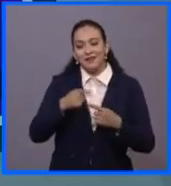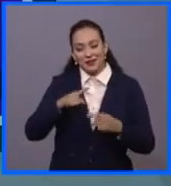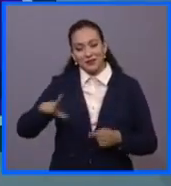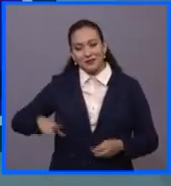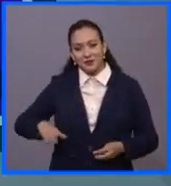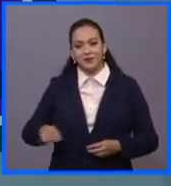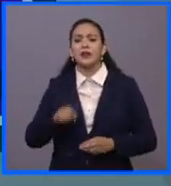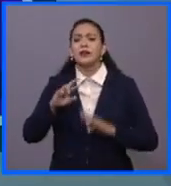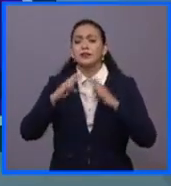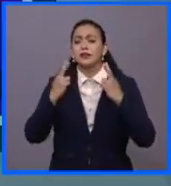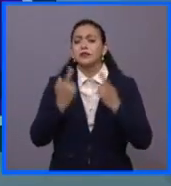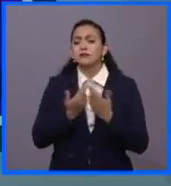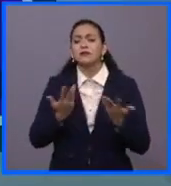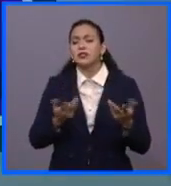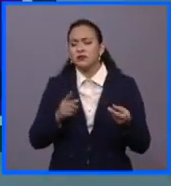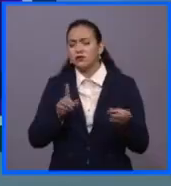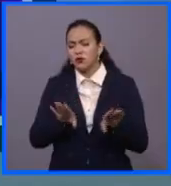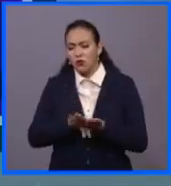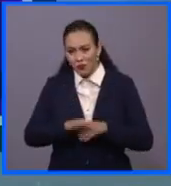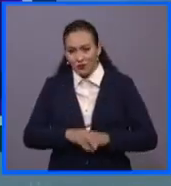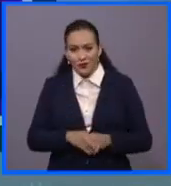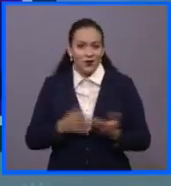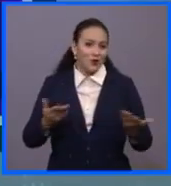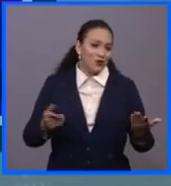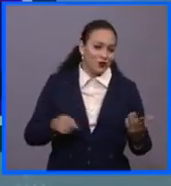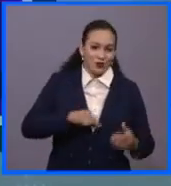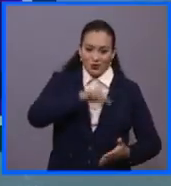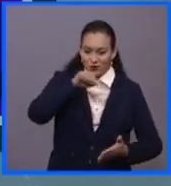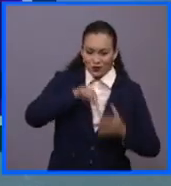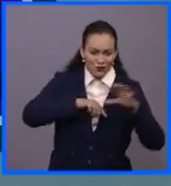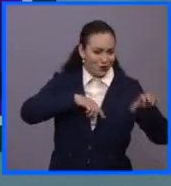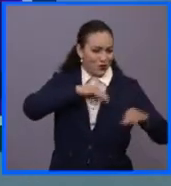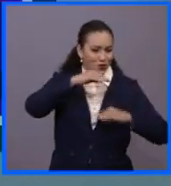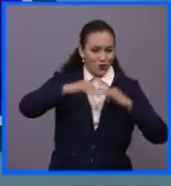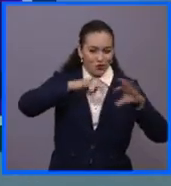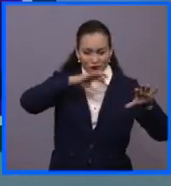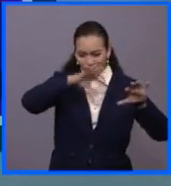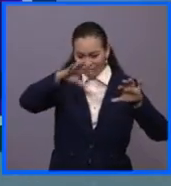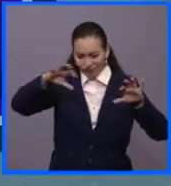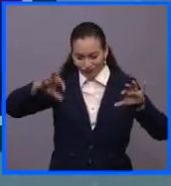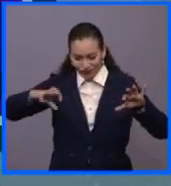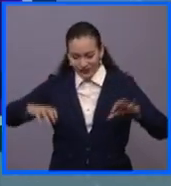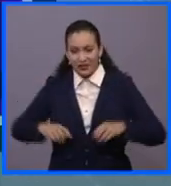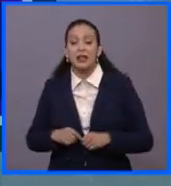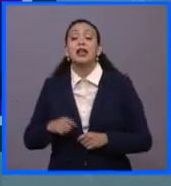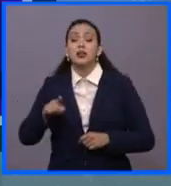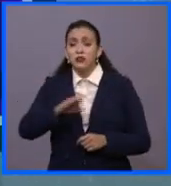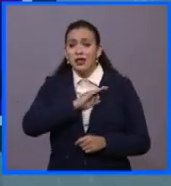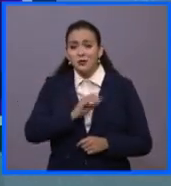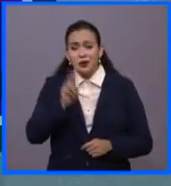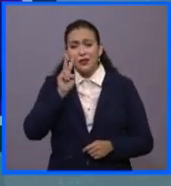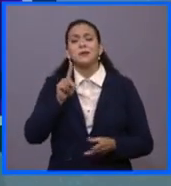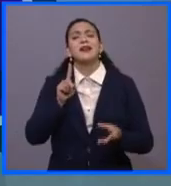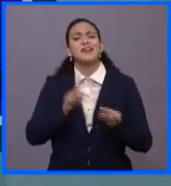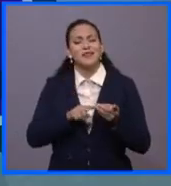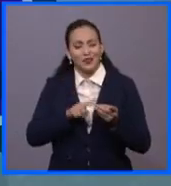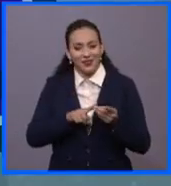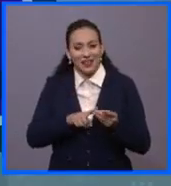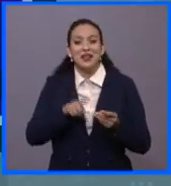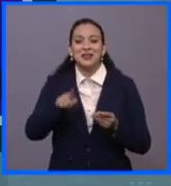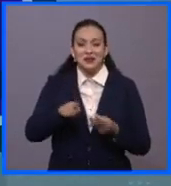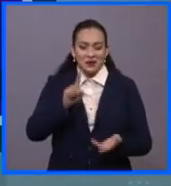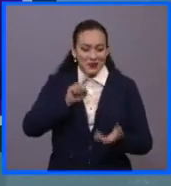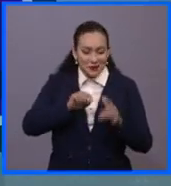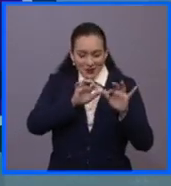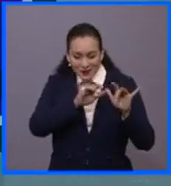sesiones se llevan a cabo precisamente en todas las casas de la cultura jurídica del país y puede consultar más detalles en cada